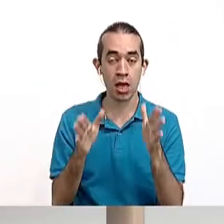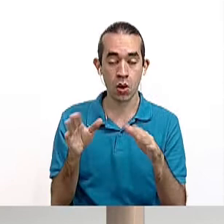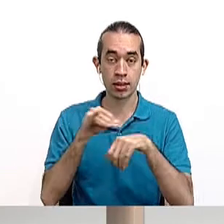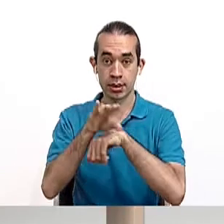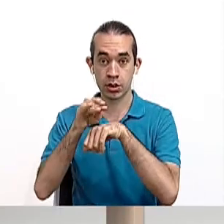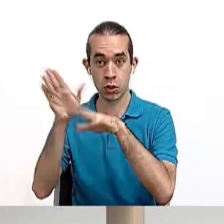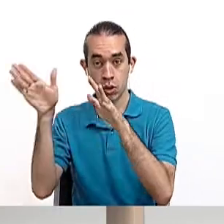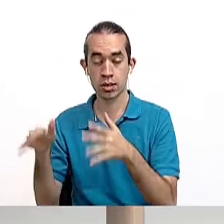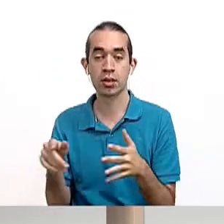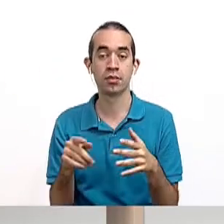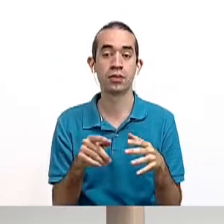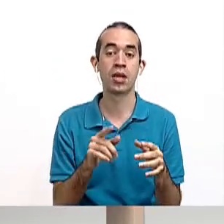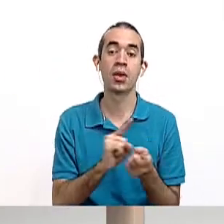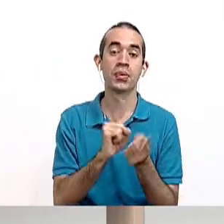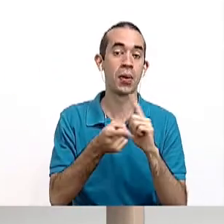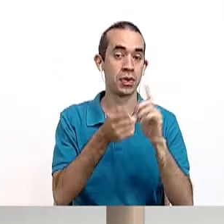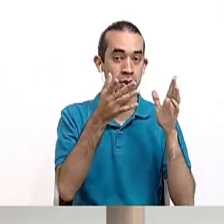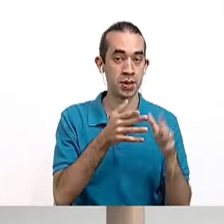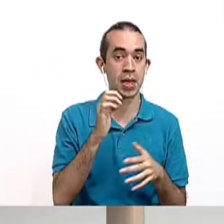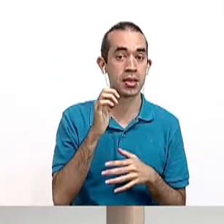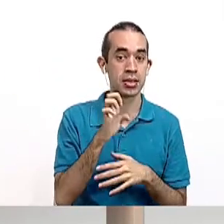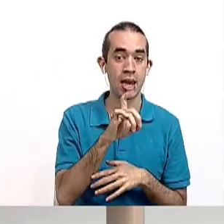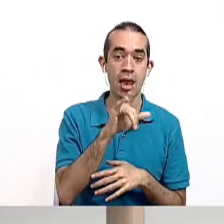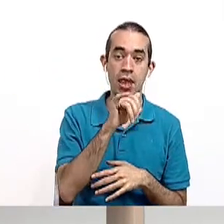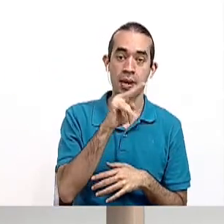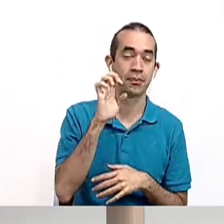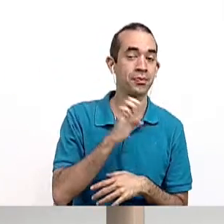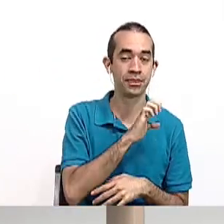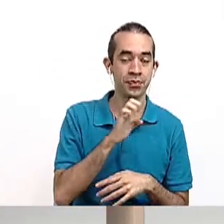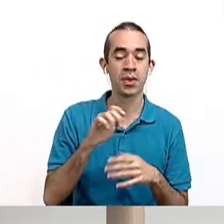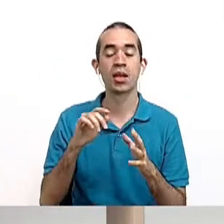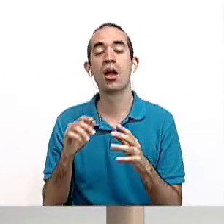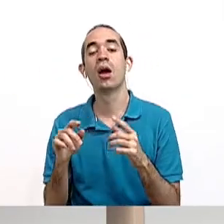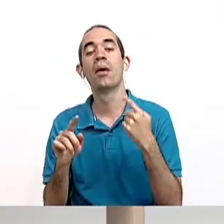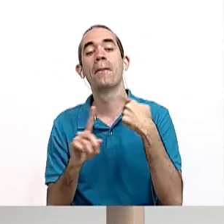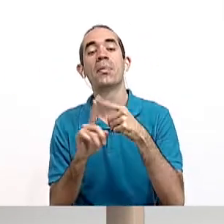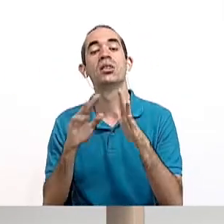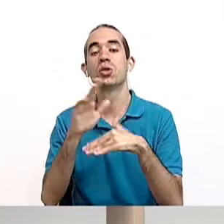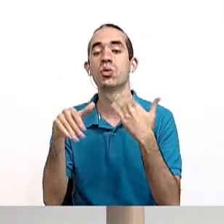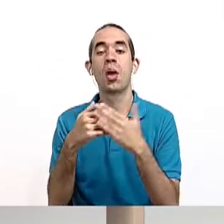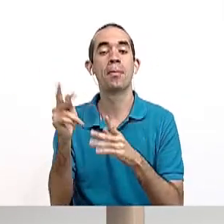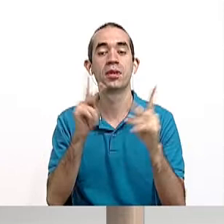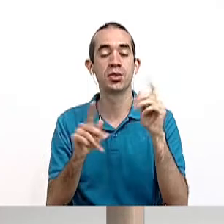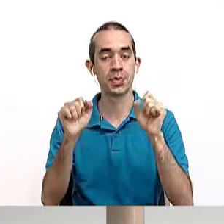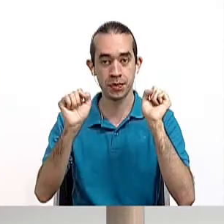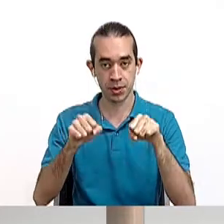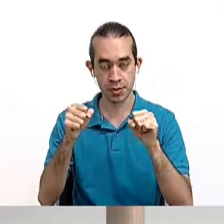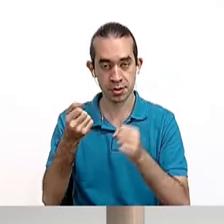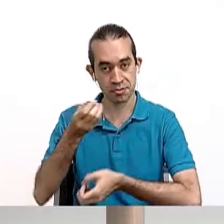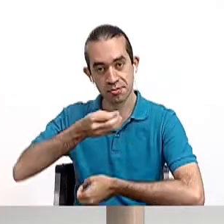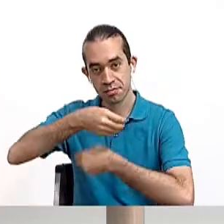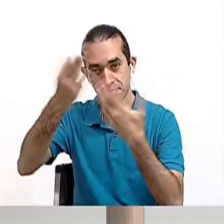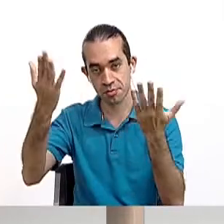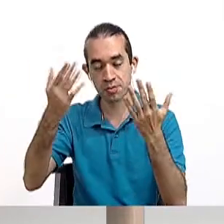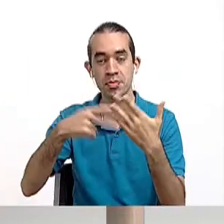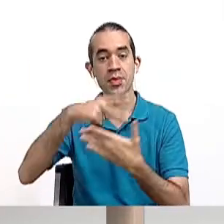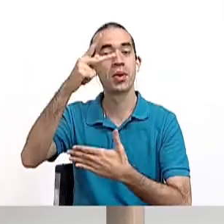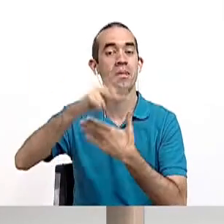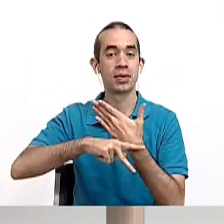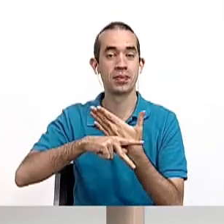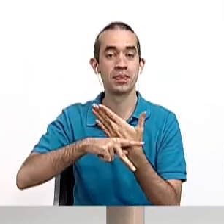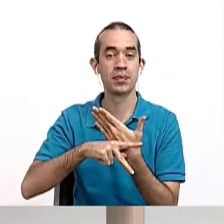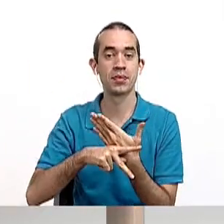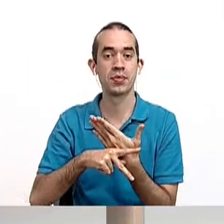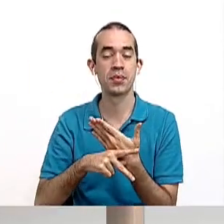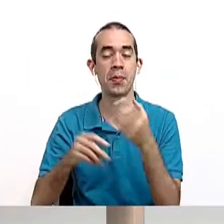asesores, a nuestros traductores, Adrián, y a todas aquellas personas que hacen posible que lleguen a sus hogares esos programas.